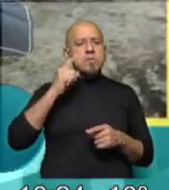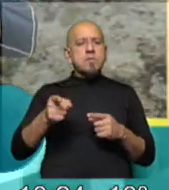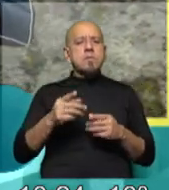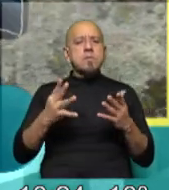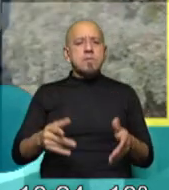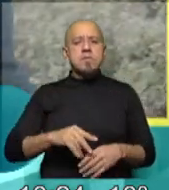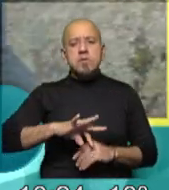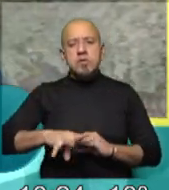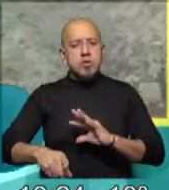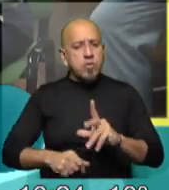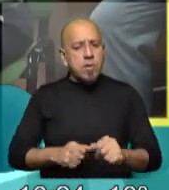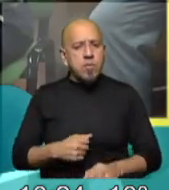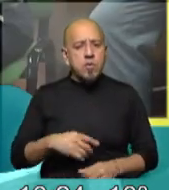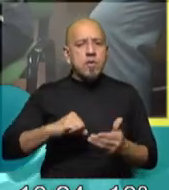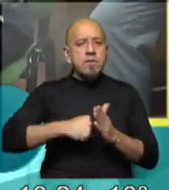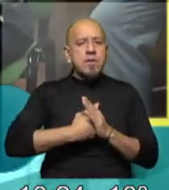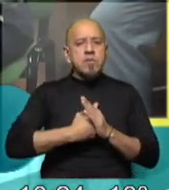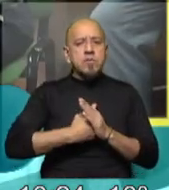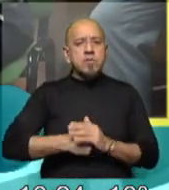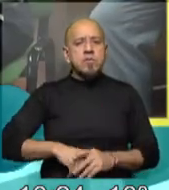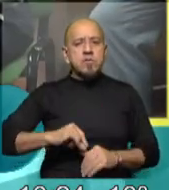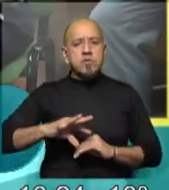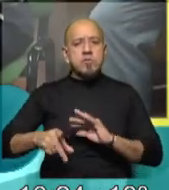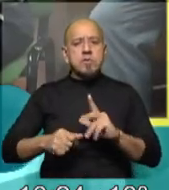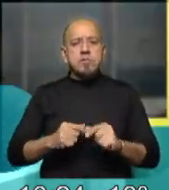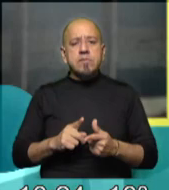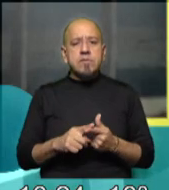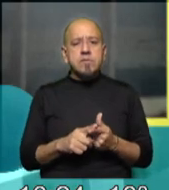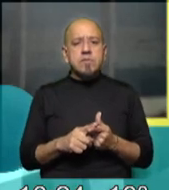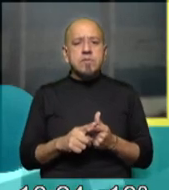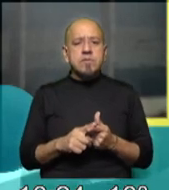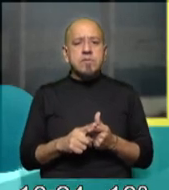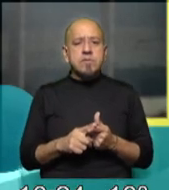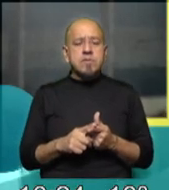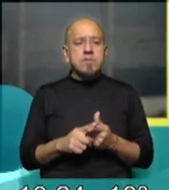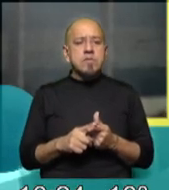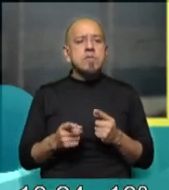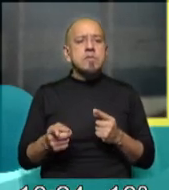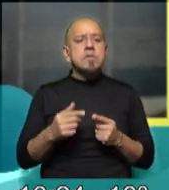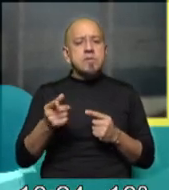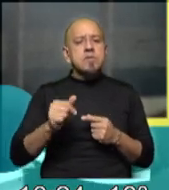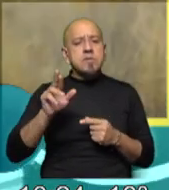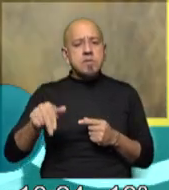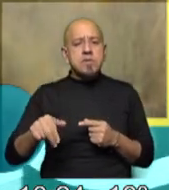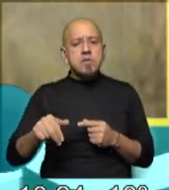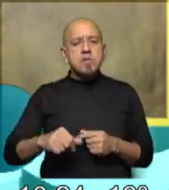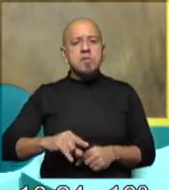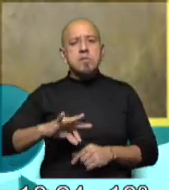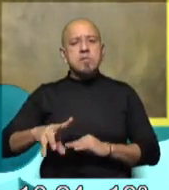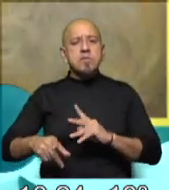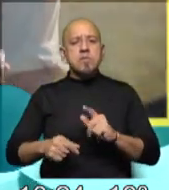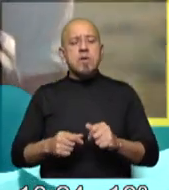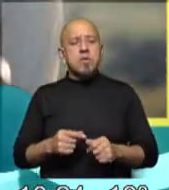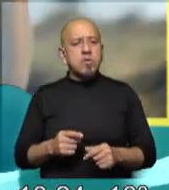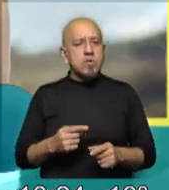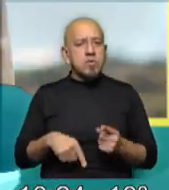si afanamos el banco? Ya que estamos. Ya que estamos, ¿no? Vos sabés que tenés razón, vamos a afanarlo. El asunto